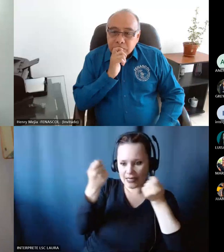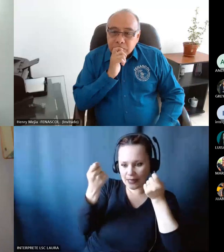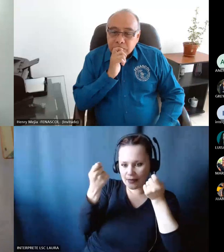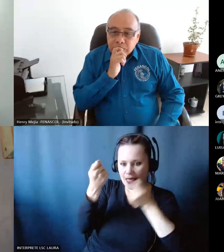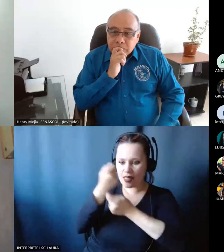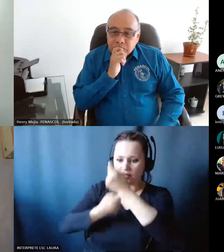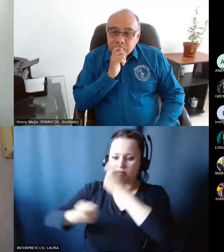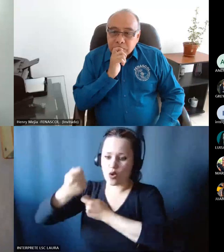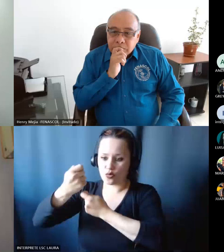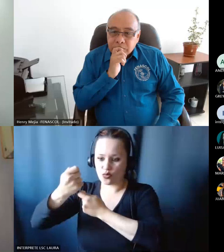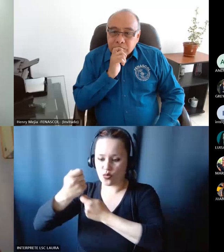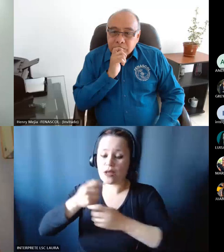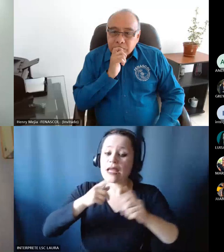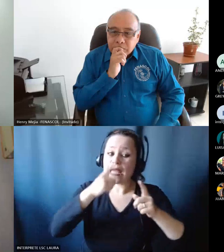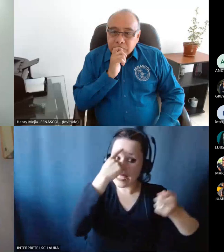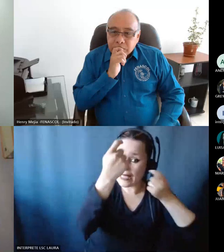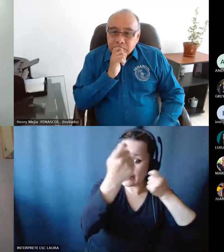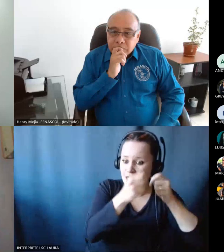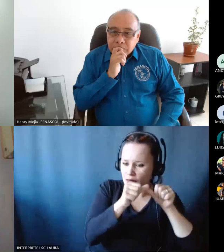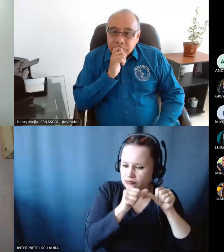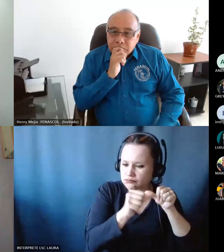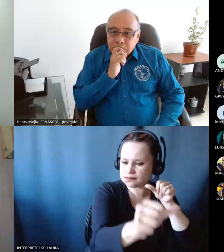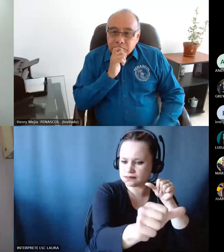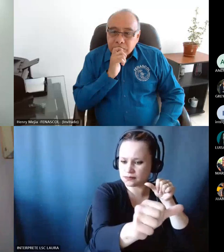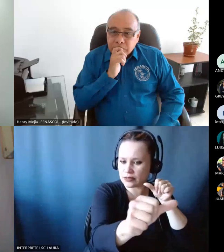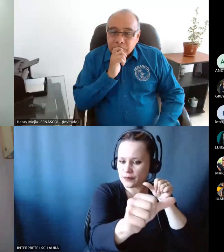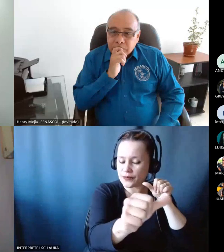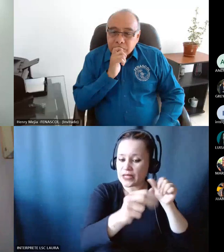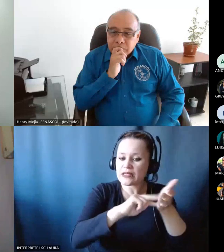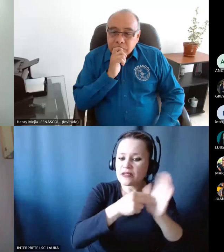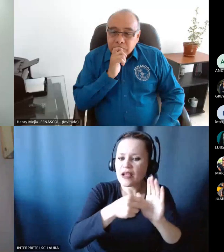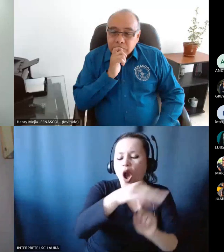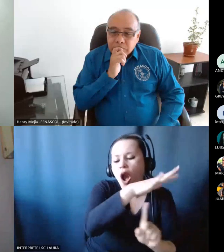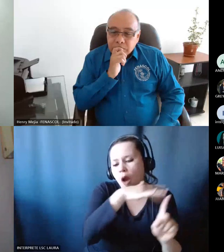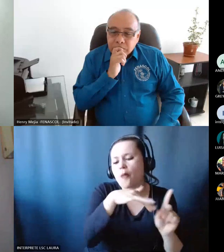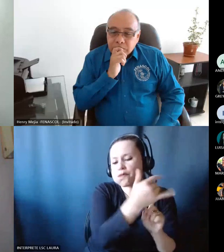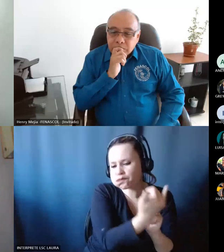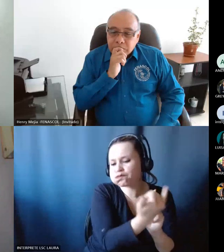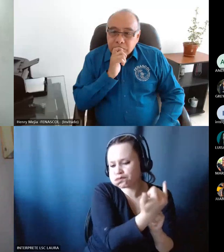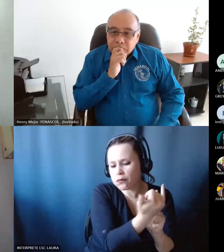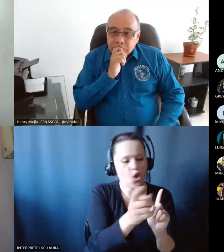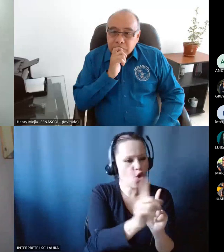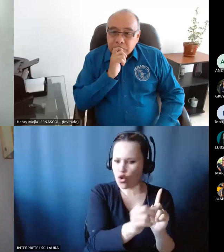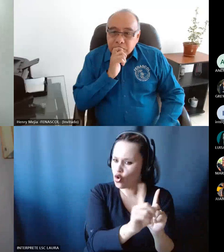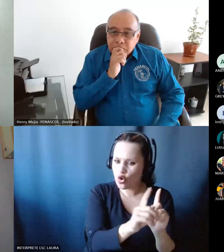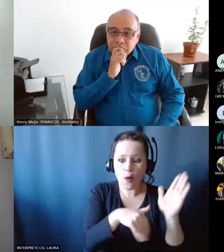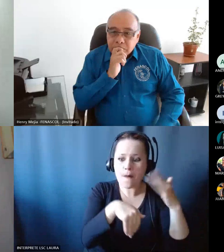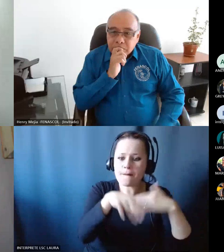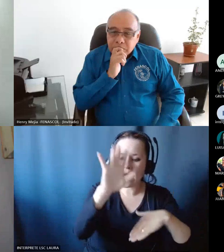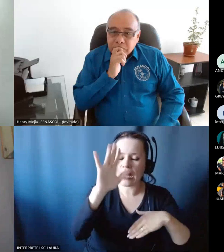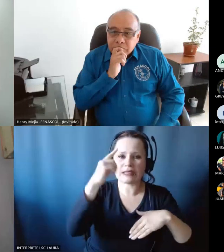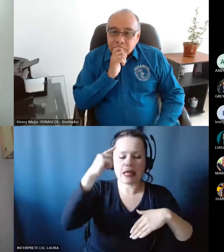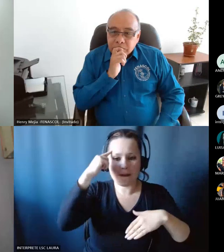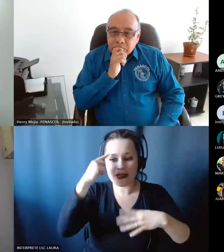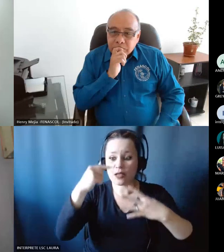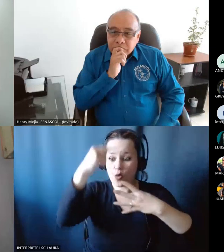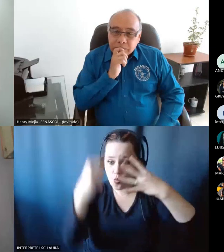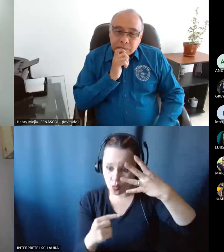sostenibilidad y la sosten se entiende mucho más allá que el concepto ambiental la sostenibilidad se piensa desde cuatro